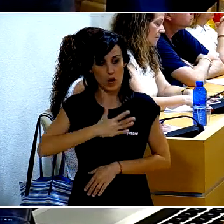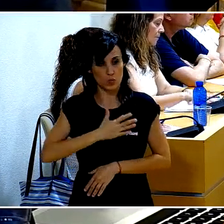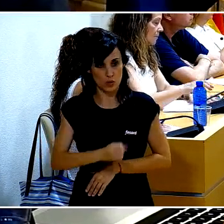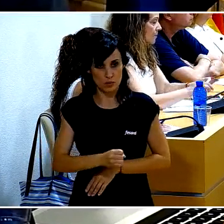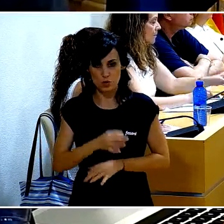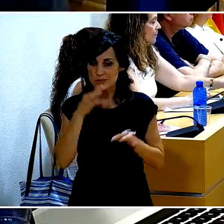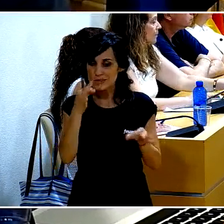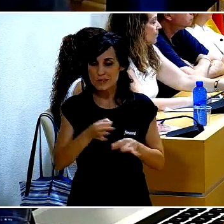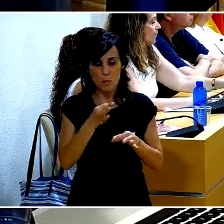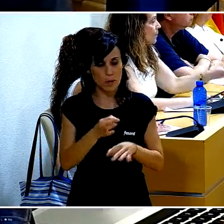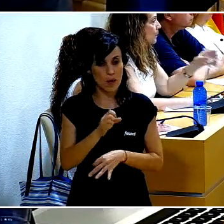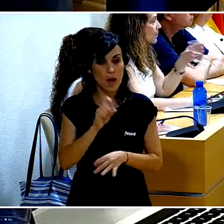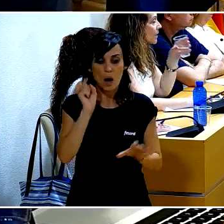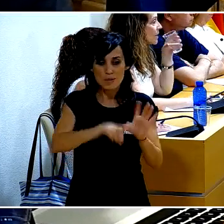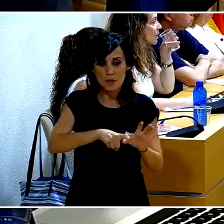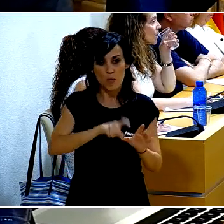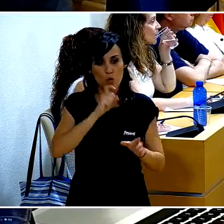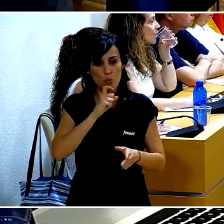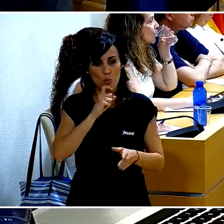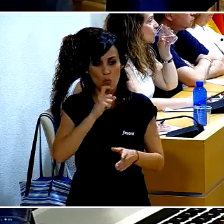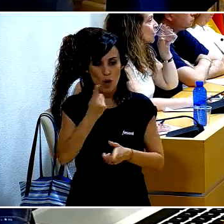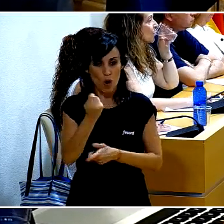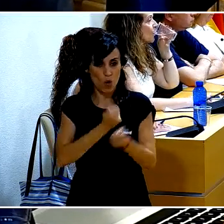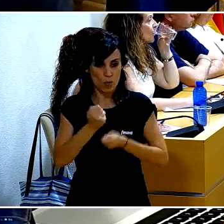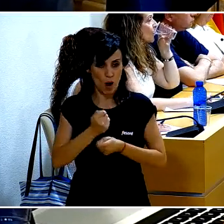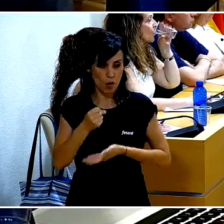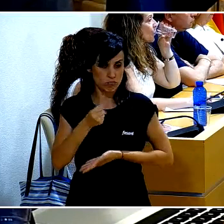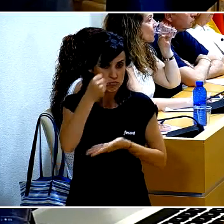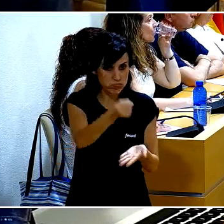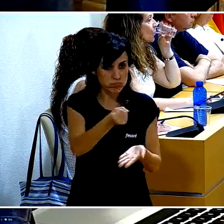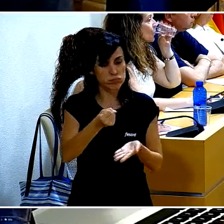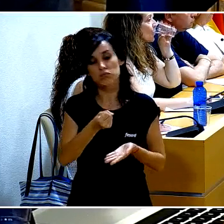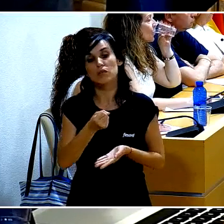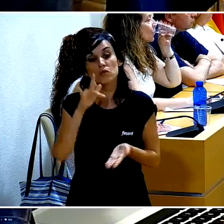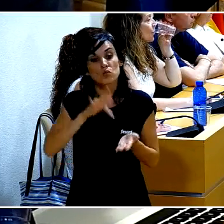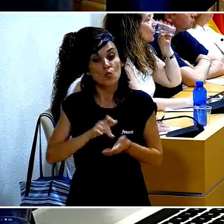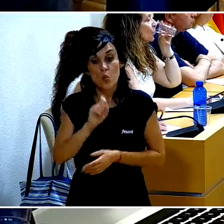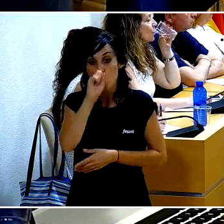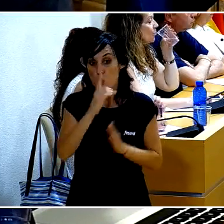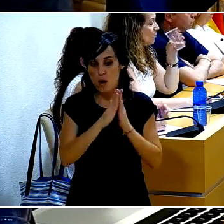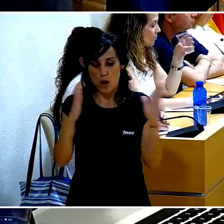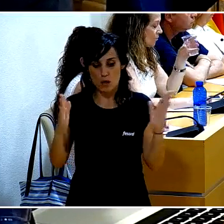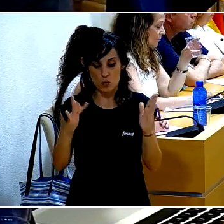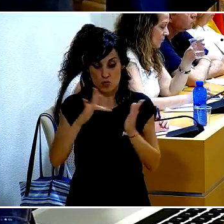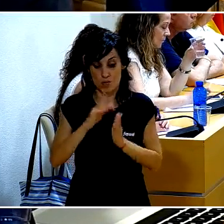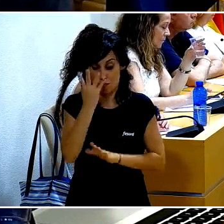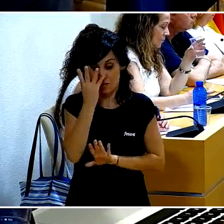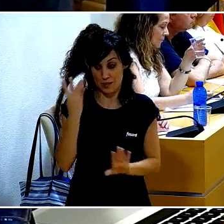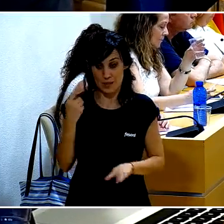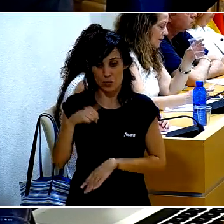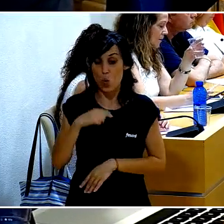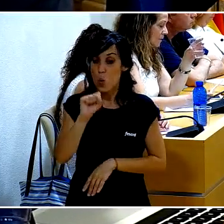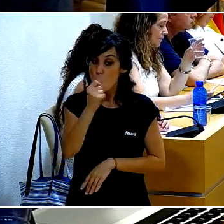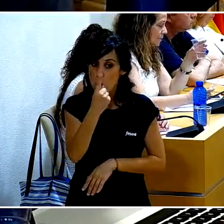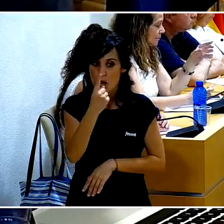ha participado mediante ayudas económicas. Precisamente un año durante esta legislatura se